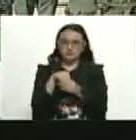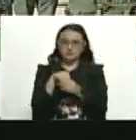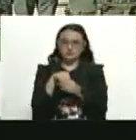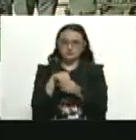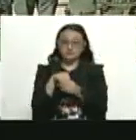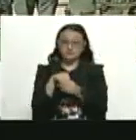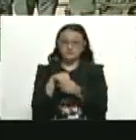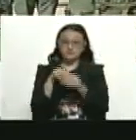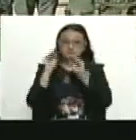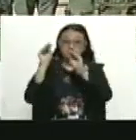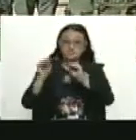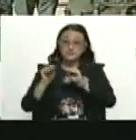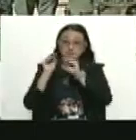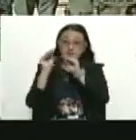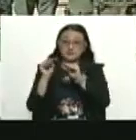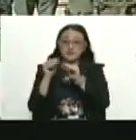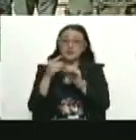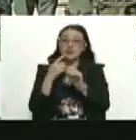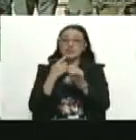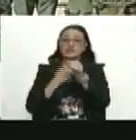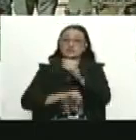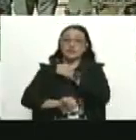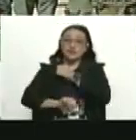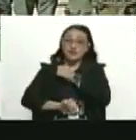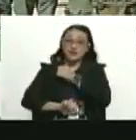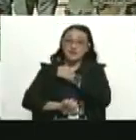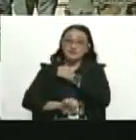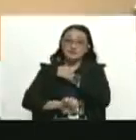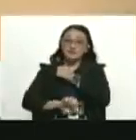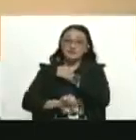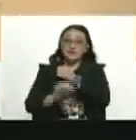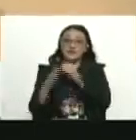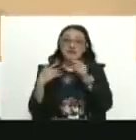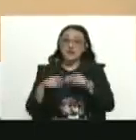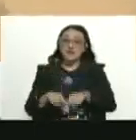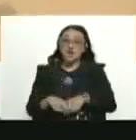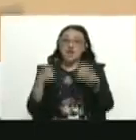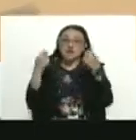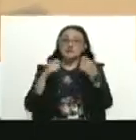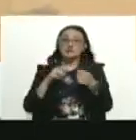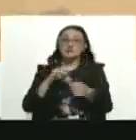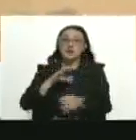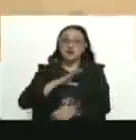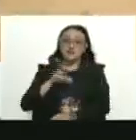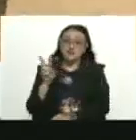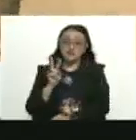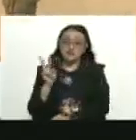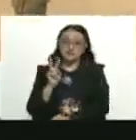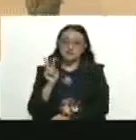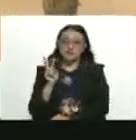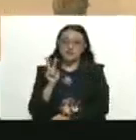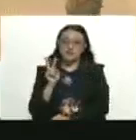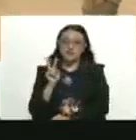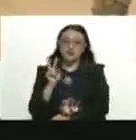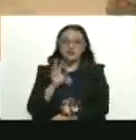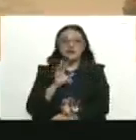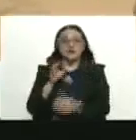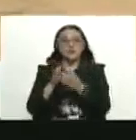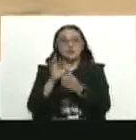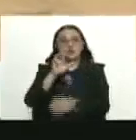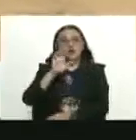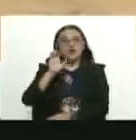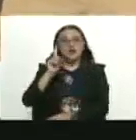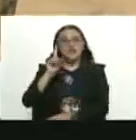donde hacen llamados a la desobediencia y a la generación de violencia en el país, la red oriental,